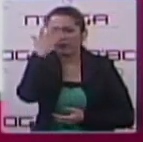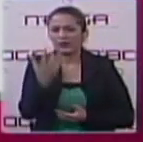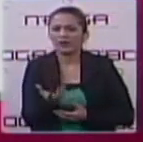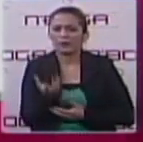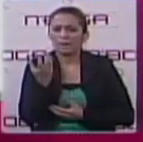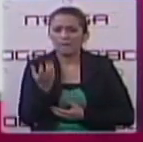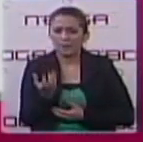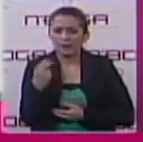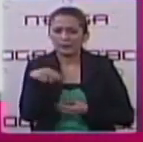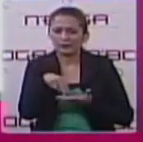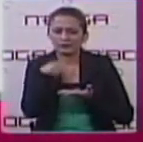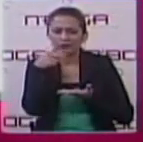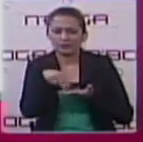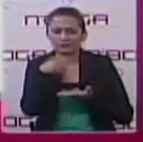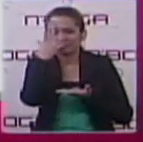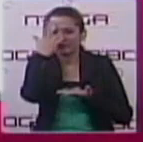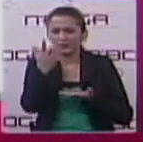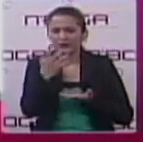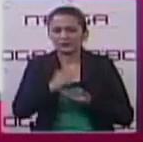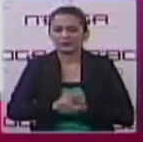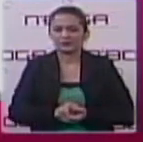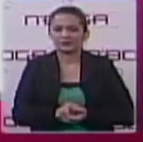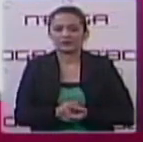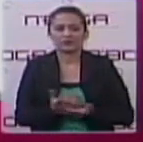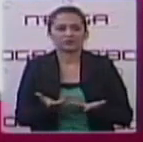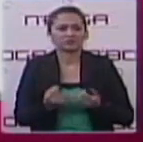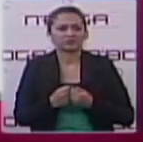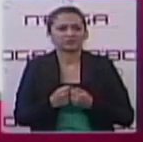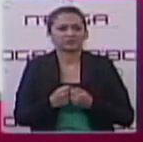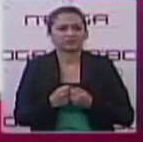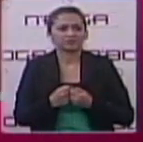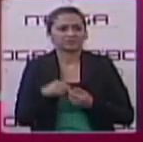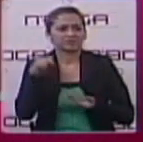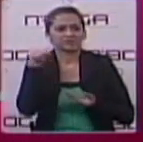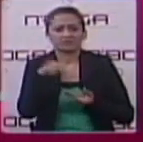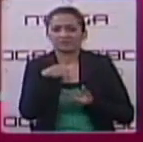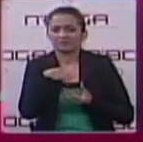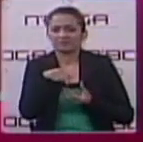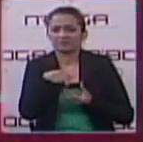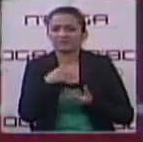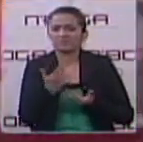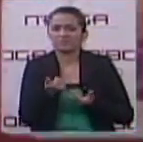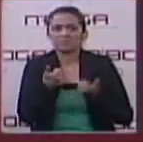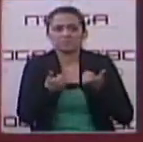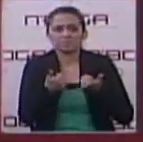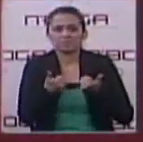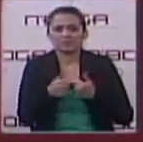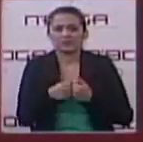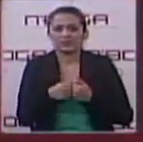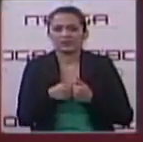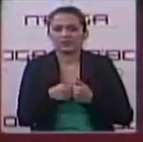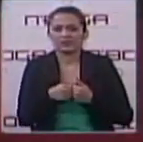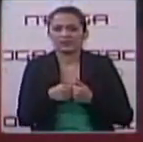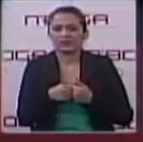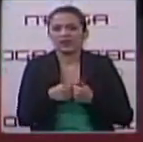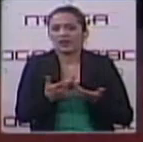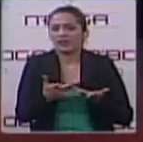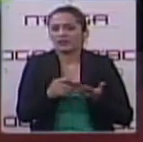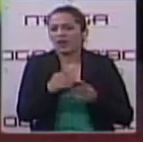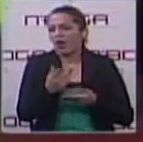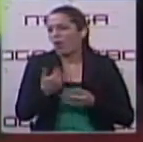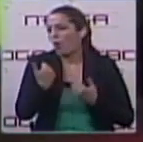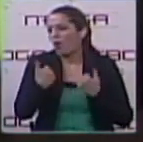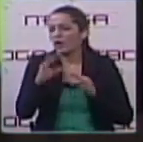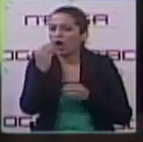Adriana bueno las papas fritas nos pareció que era algo que normalmente se ve como un acompañante nada más y nos